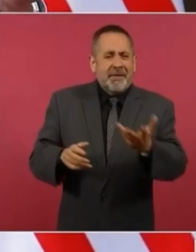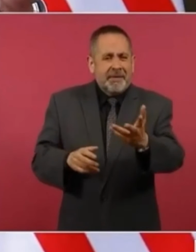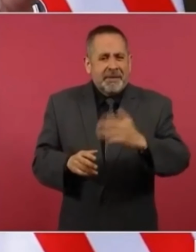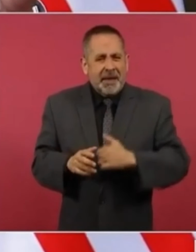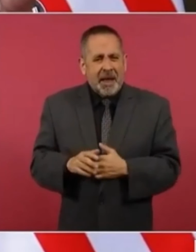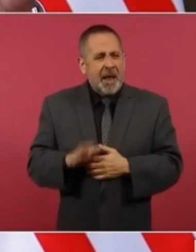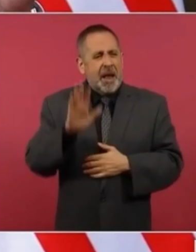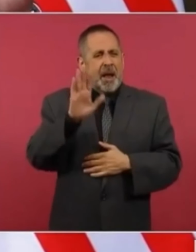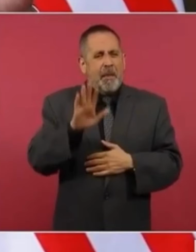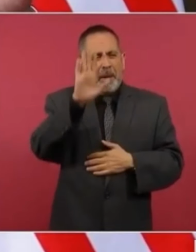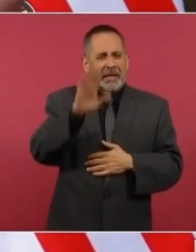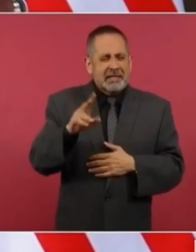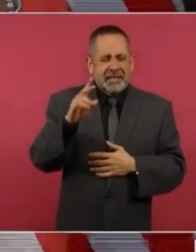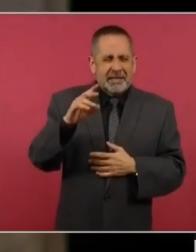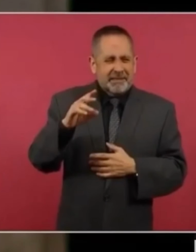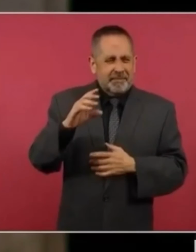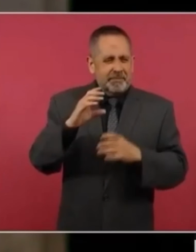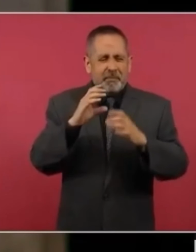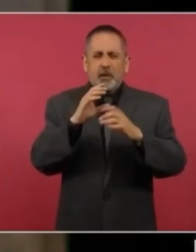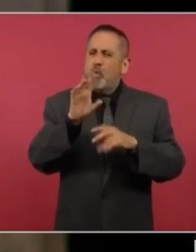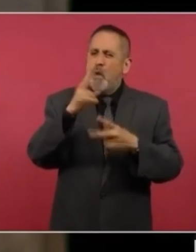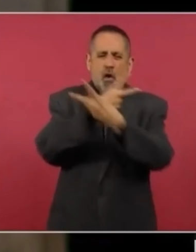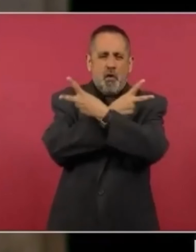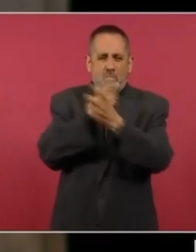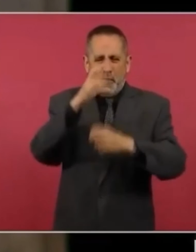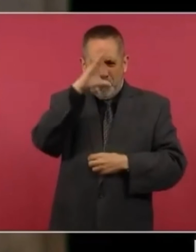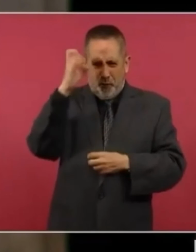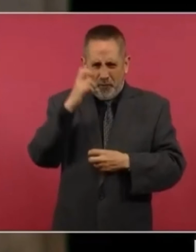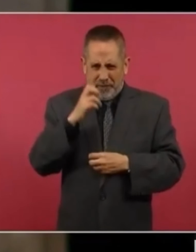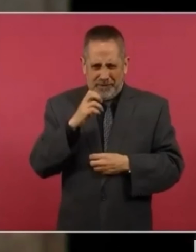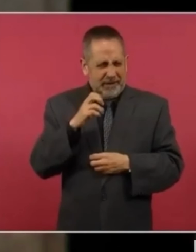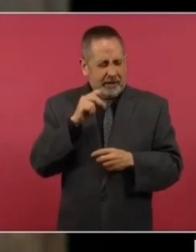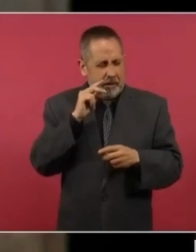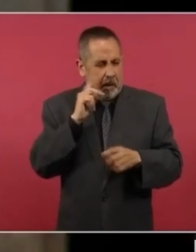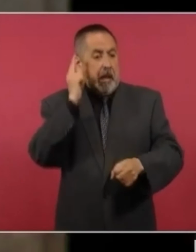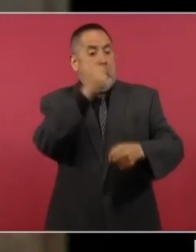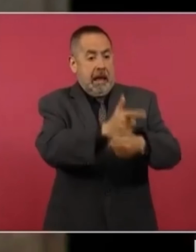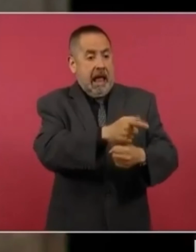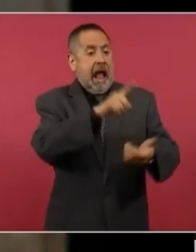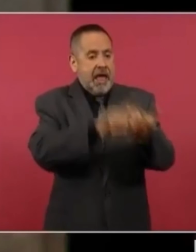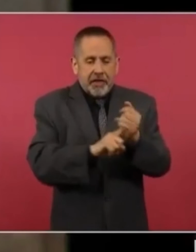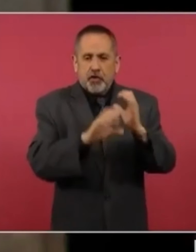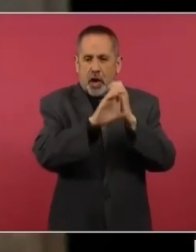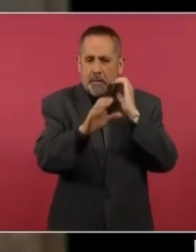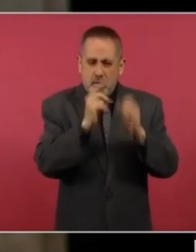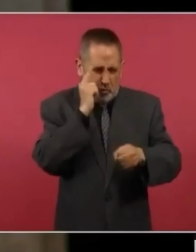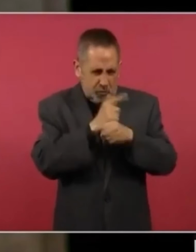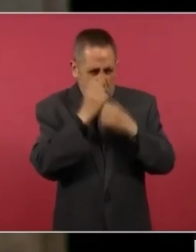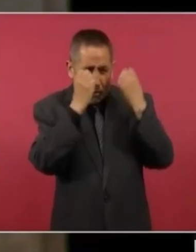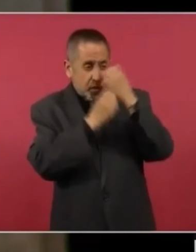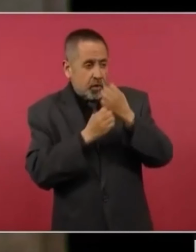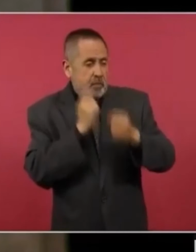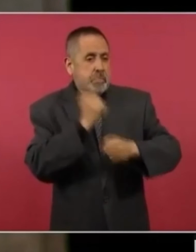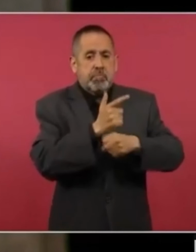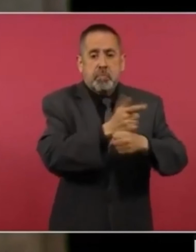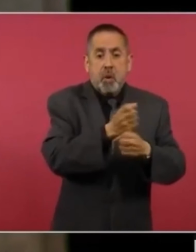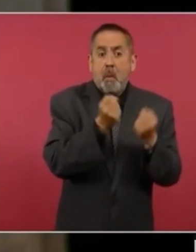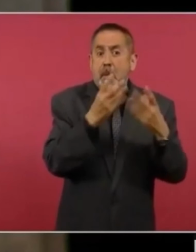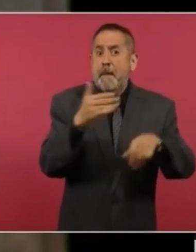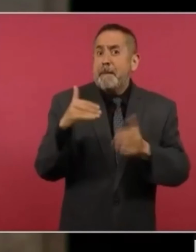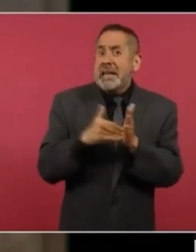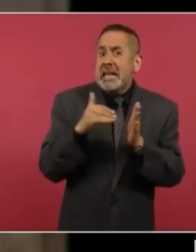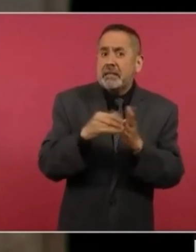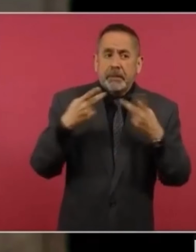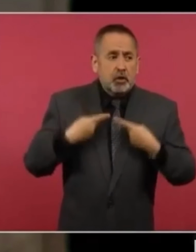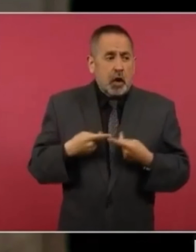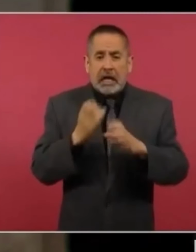una máquina de rayos X que se usa en un camión para determinar qué hay adentro, porque hay miles que cruzan todos los días